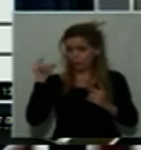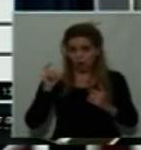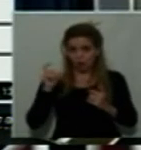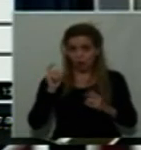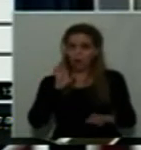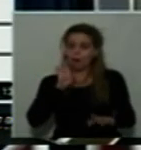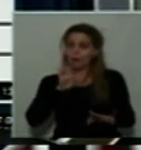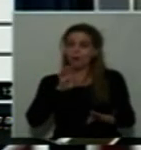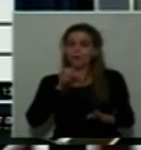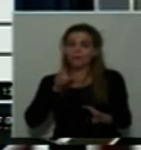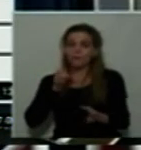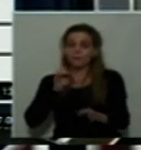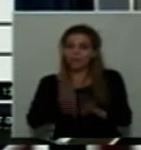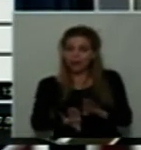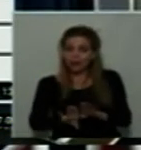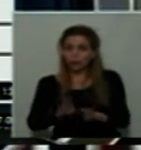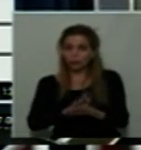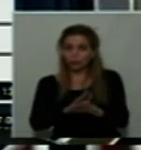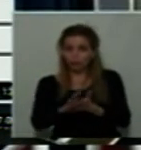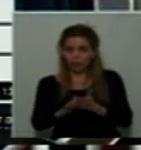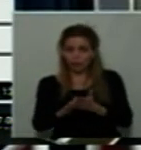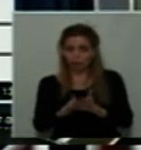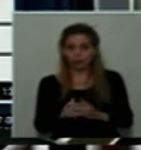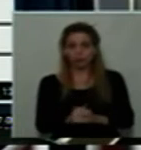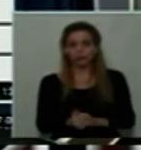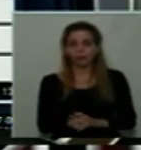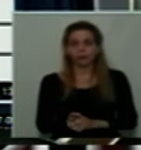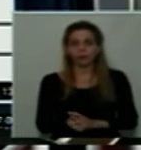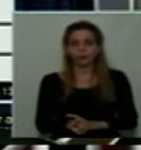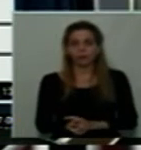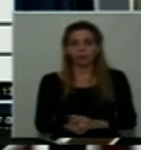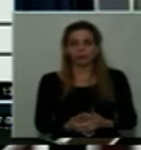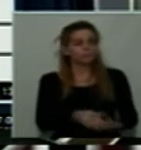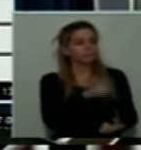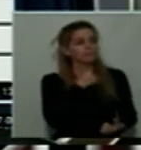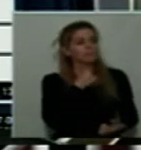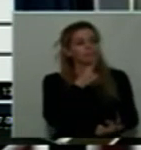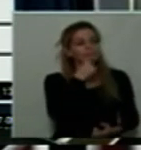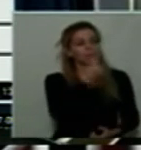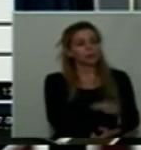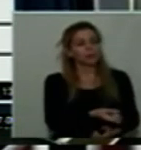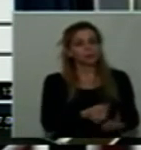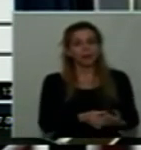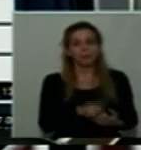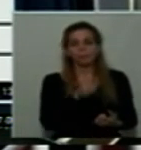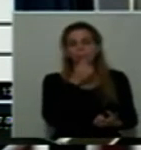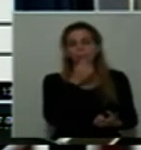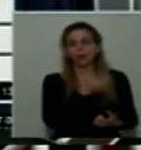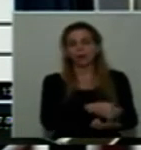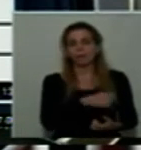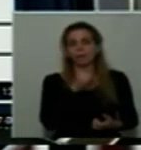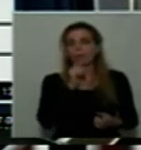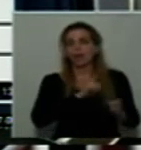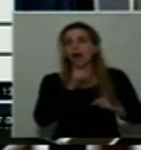al parecer no encajaban. Johnny, no encajaban. Consulta, Mauro. Digo, ¿no debería existir un sistema mecánico